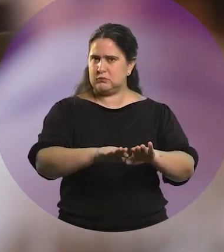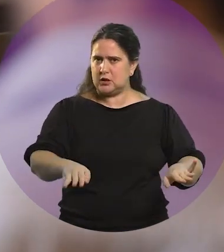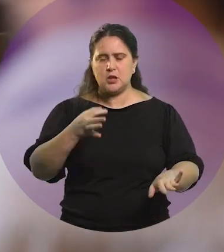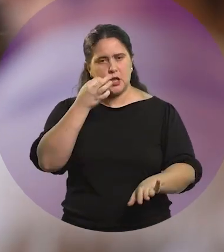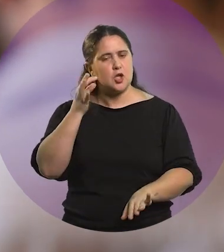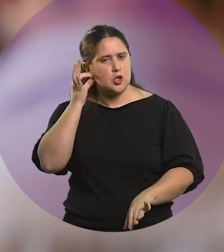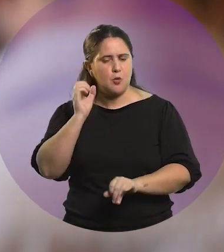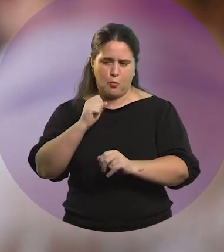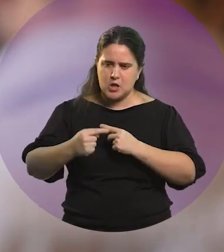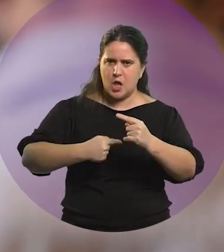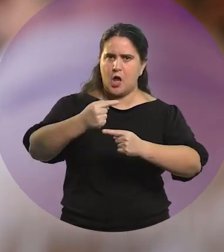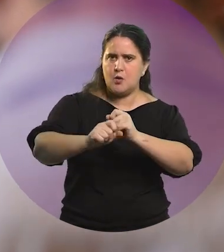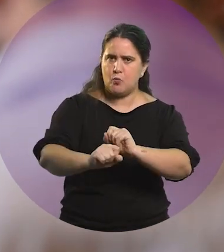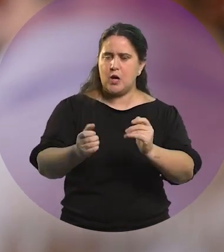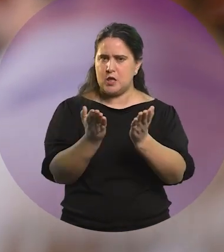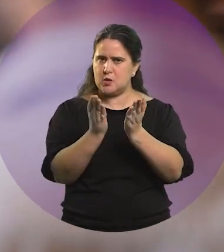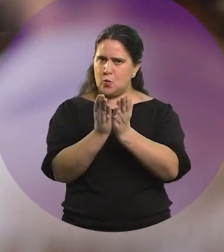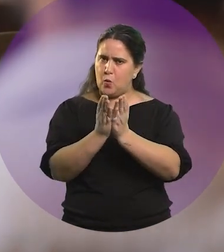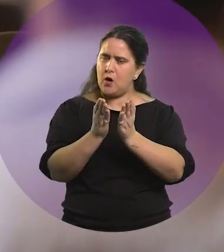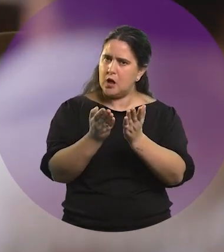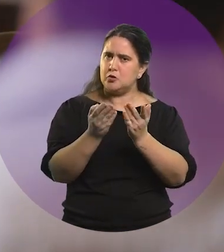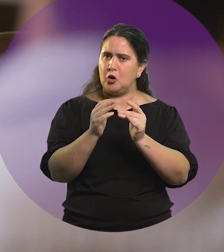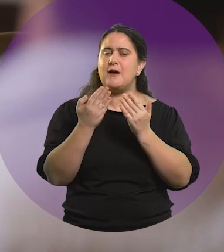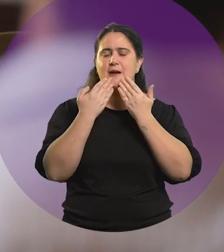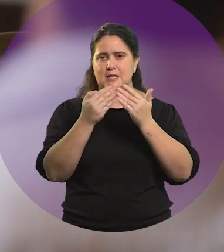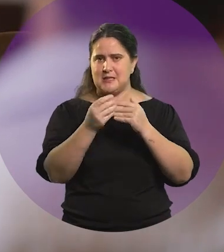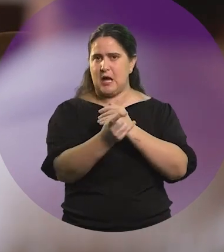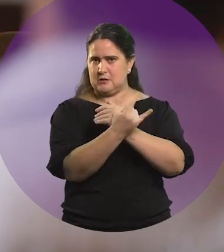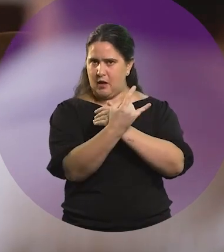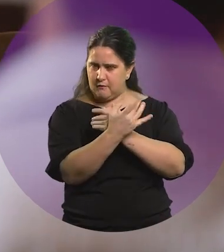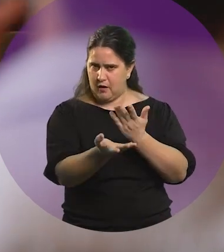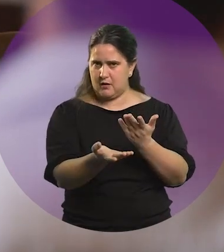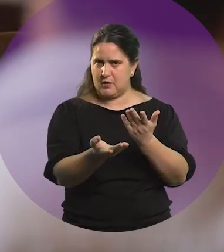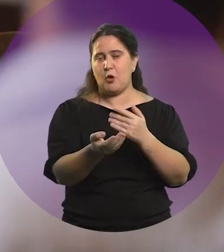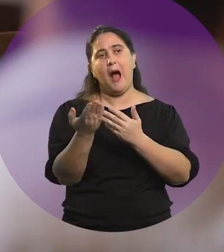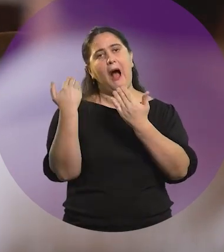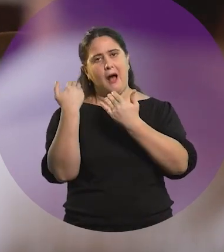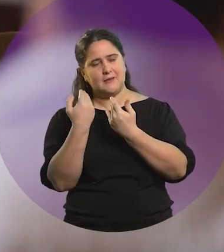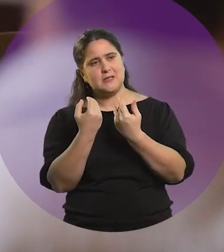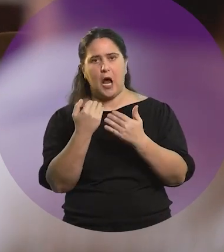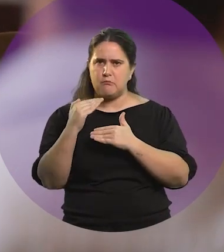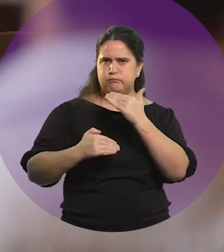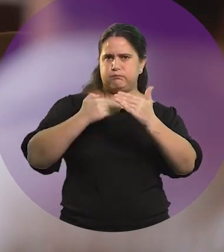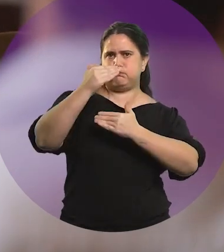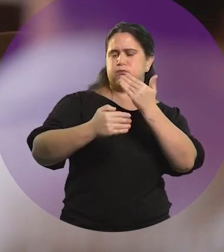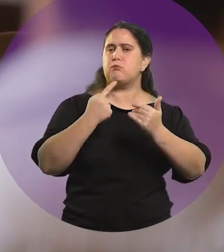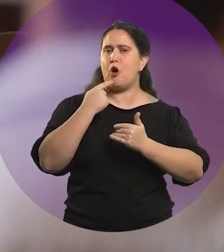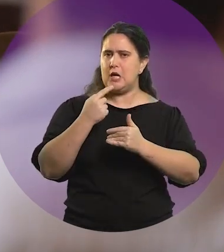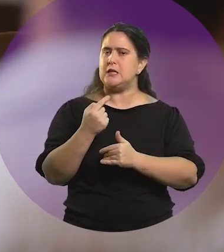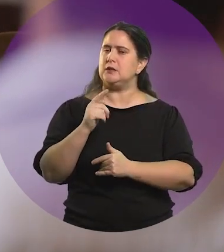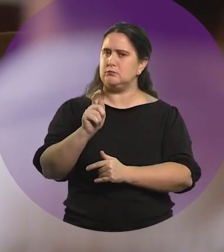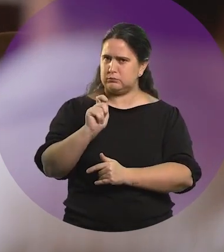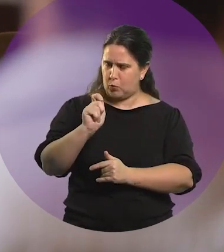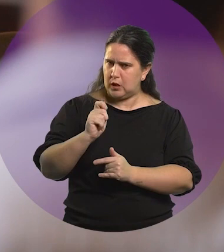tenían la posibilidad de continuar sus trayectorias educativas por ya haber sido avanzada y tener una política pública